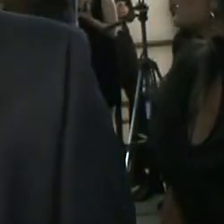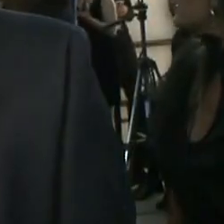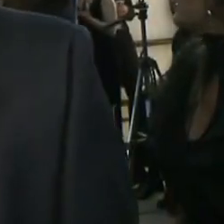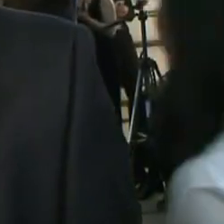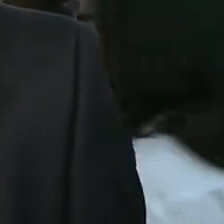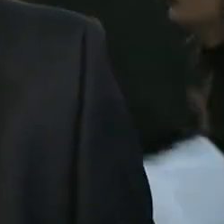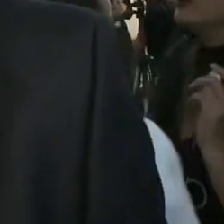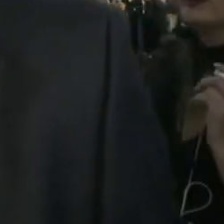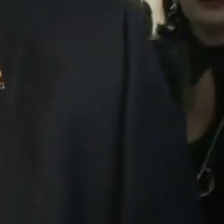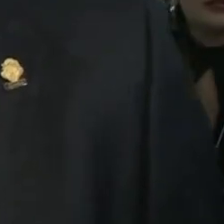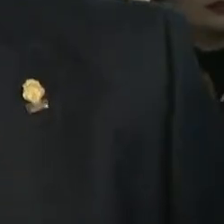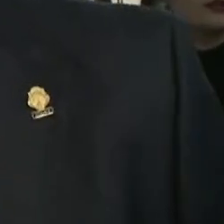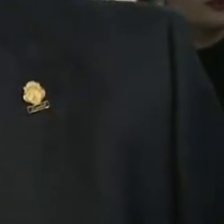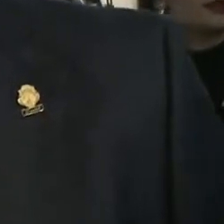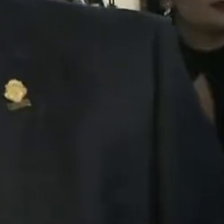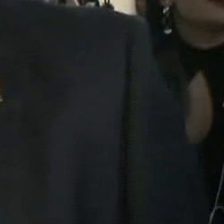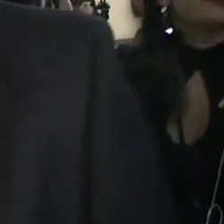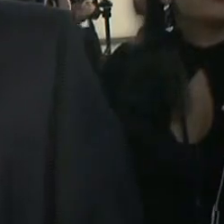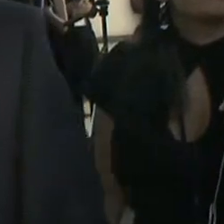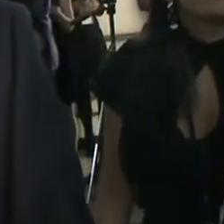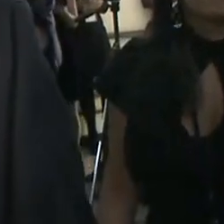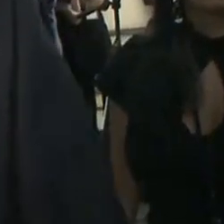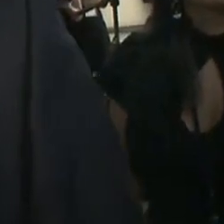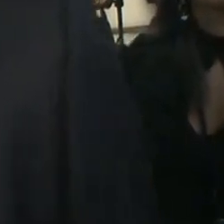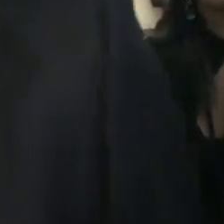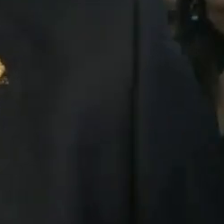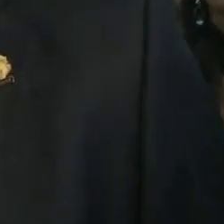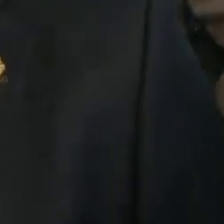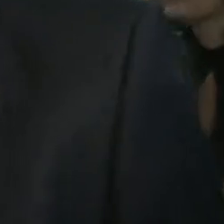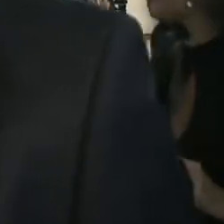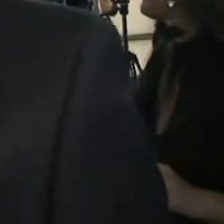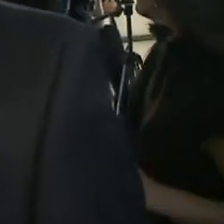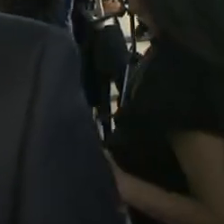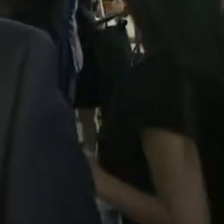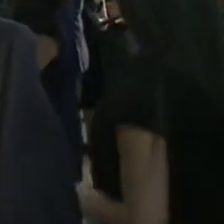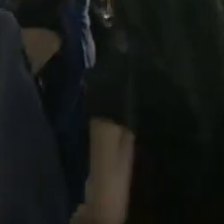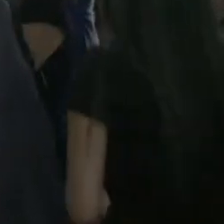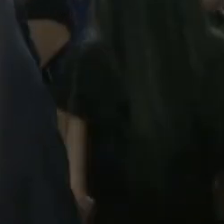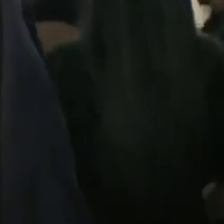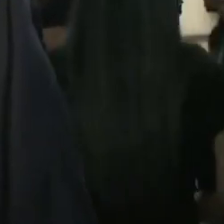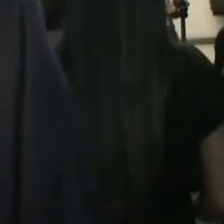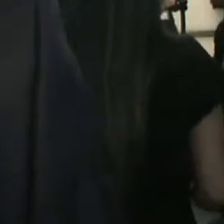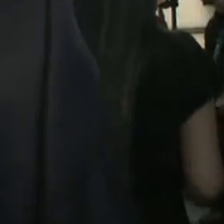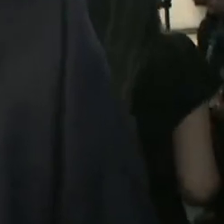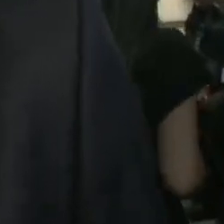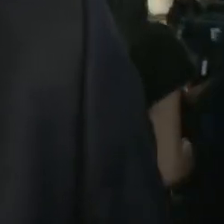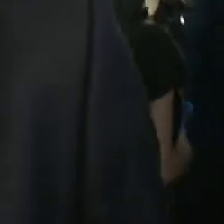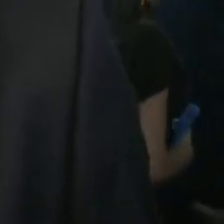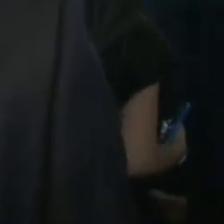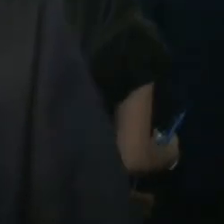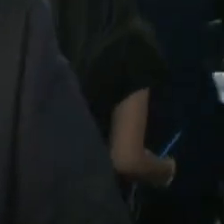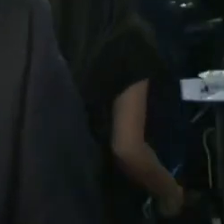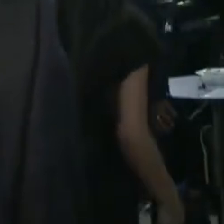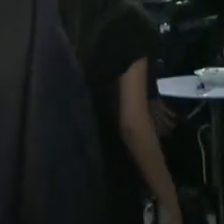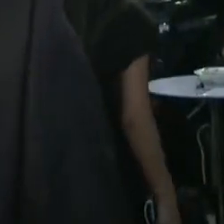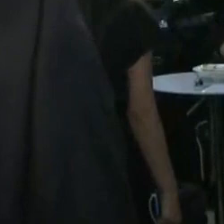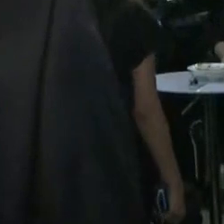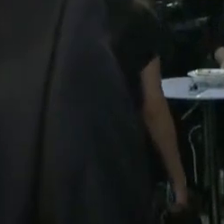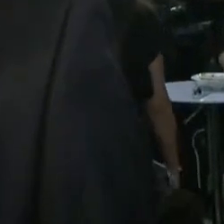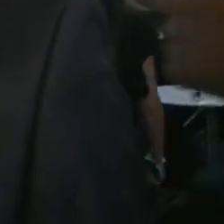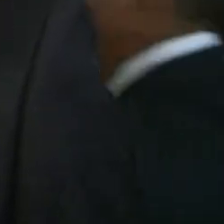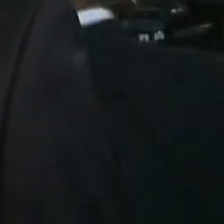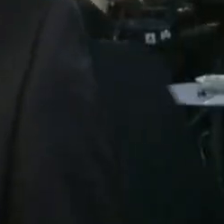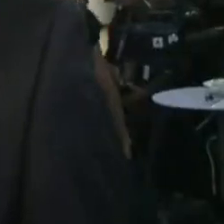secretaría. Bueno, es que las funciones son distintas. La vicepresidencia, su única función es